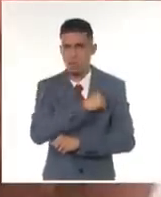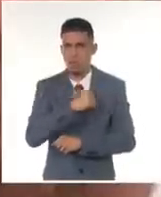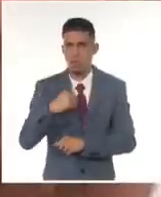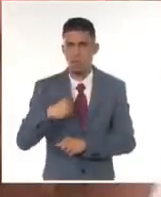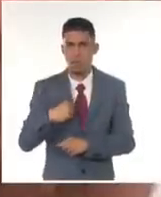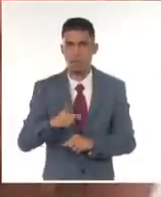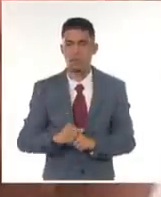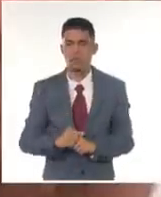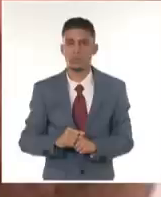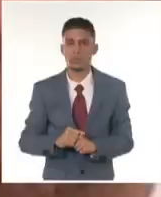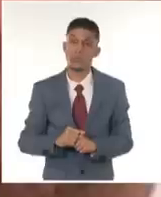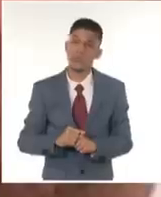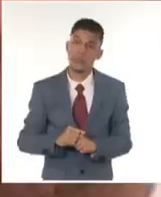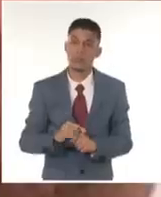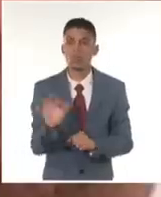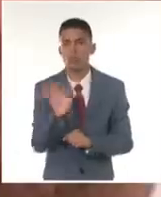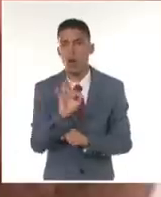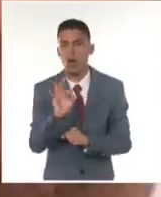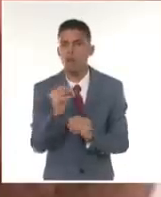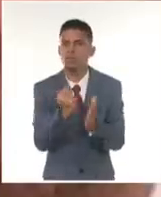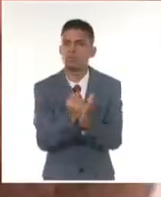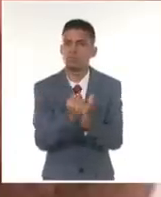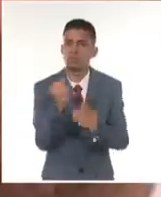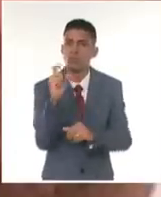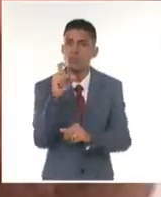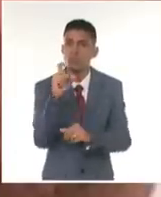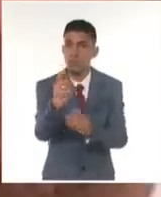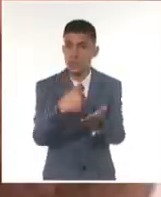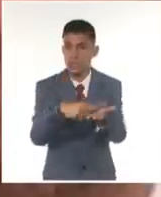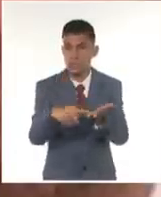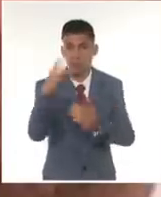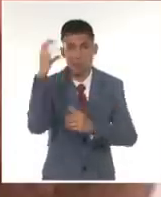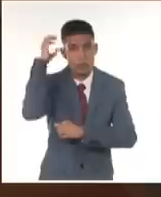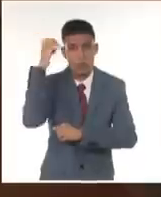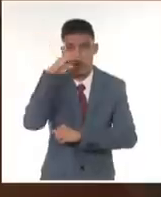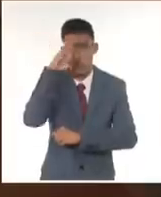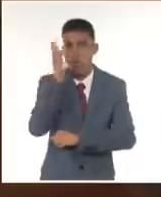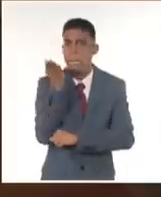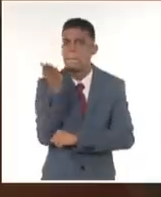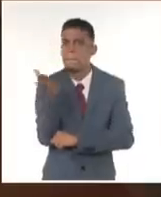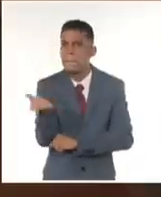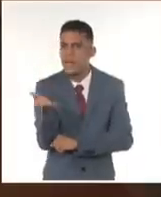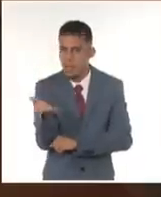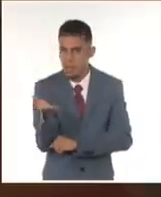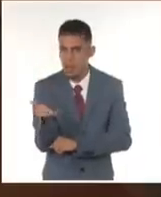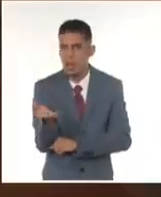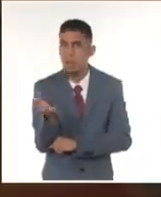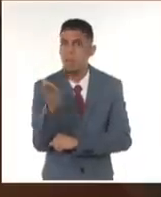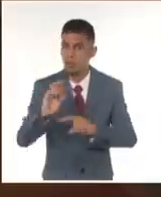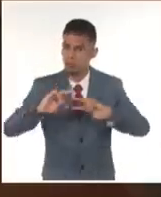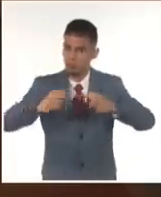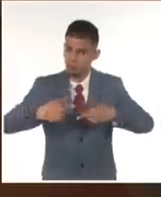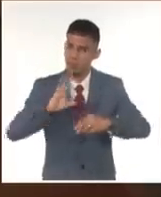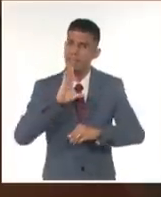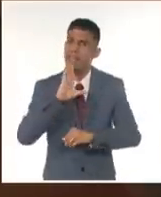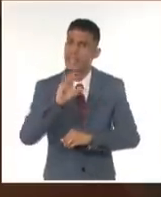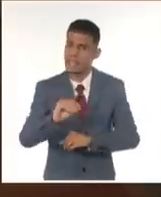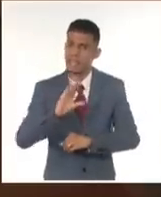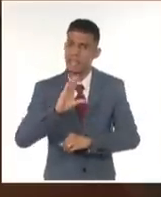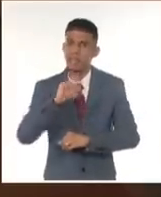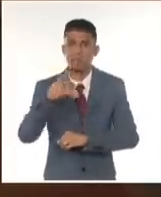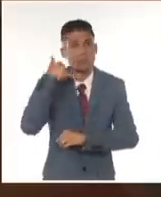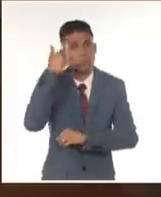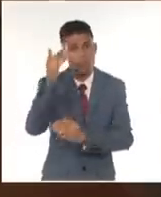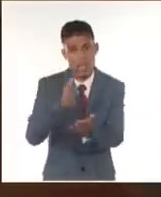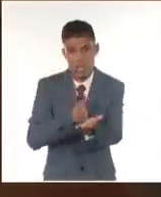de lograr una confirmación, en las últimas semanas el gobierno de Cuba ha solicitado de manera reiterada, por comunicaciones directas